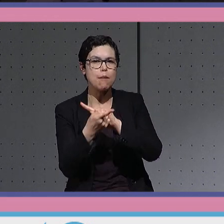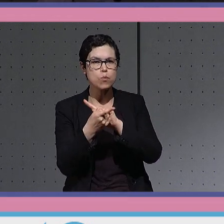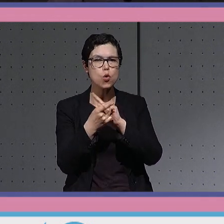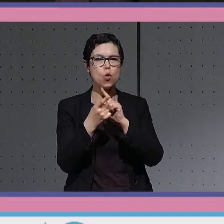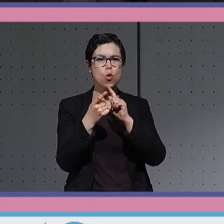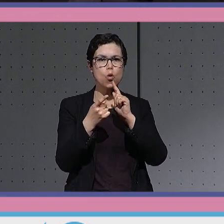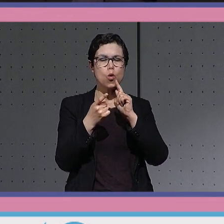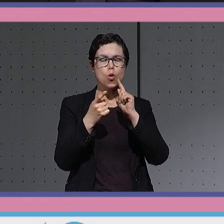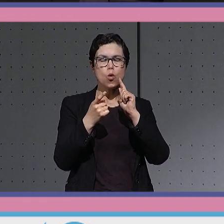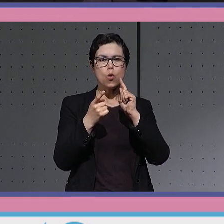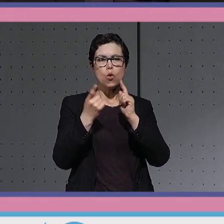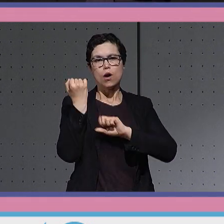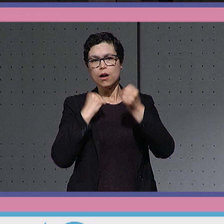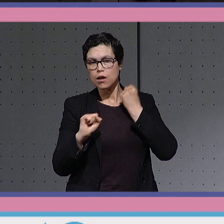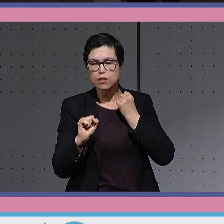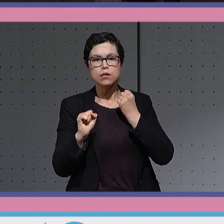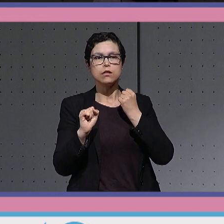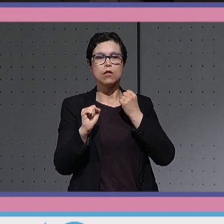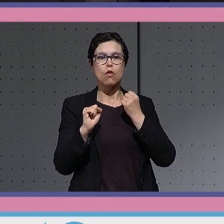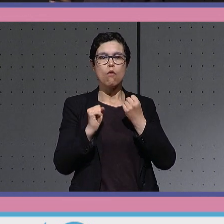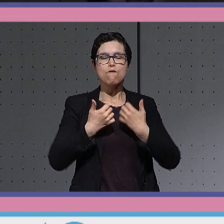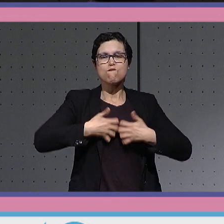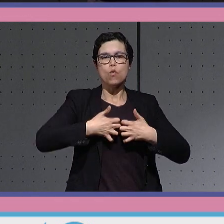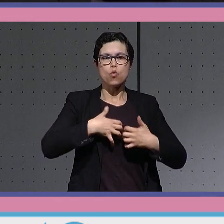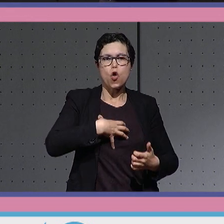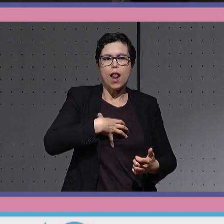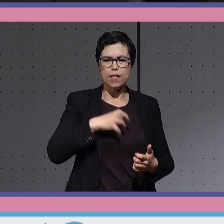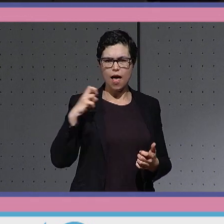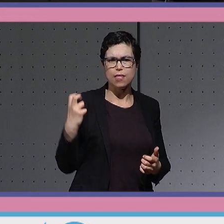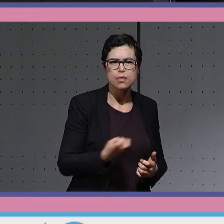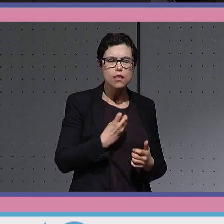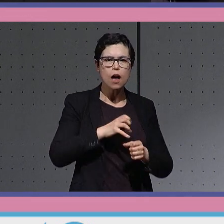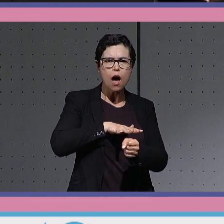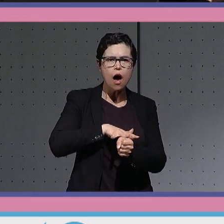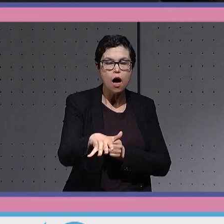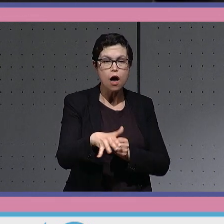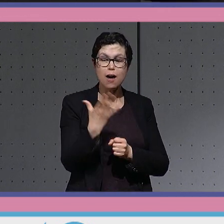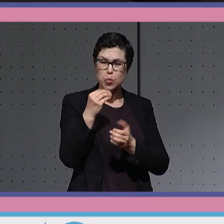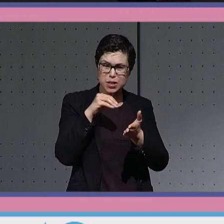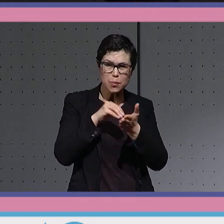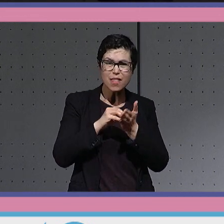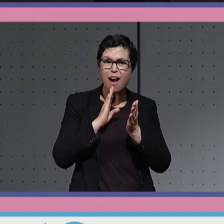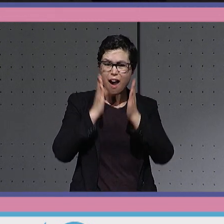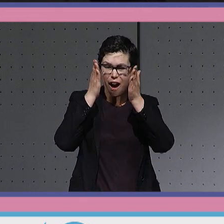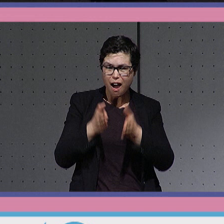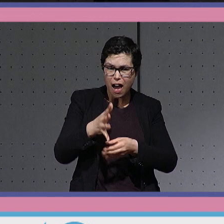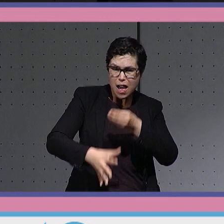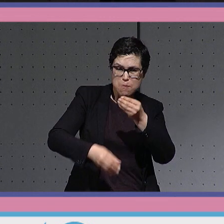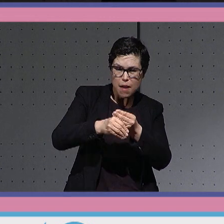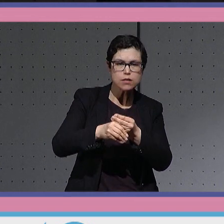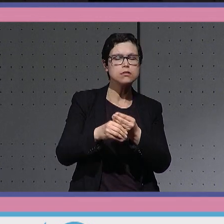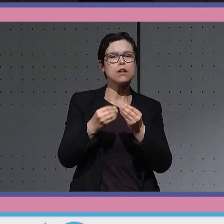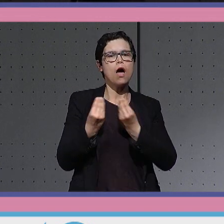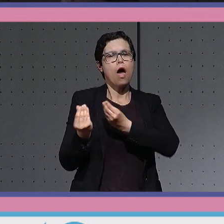una alteración en la funcionalidad que antes no estaba presente y muchísimas veces vienen desencadenadas por estresores